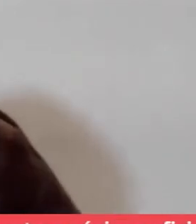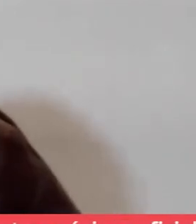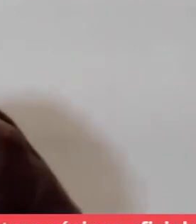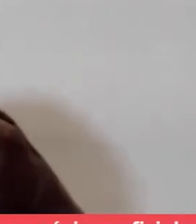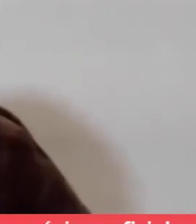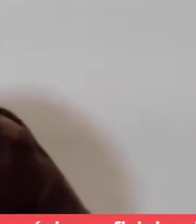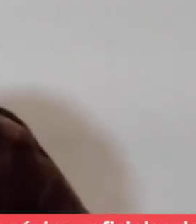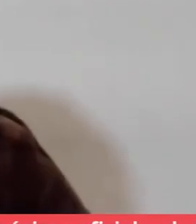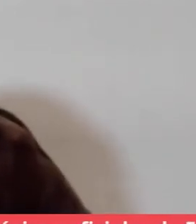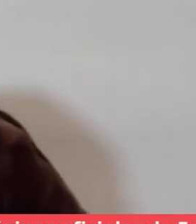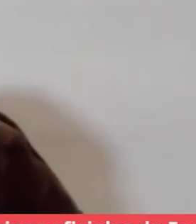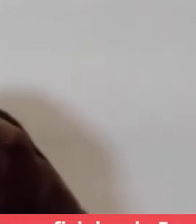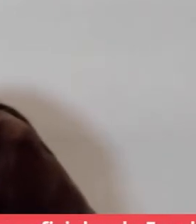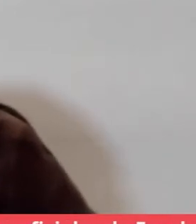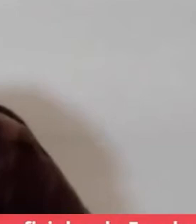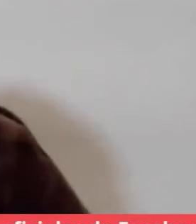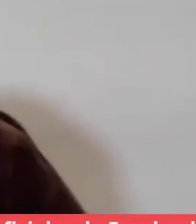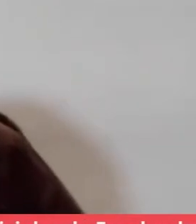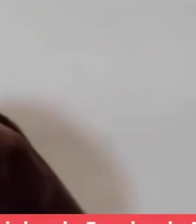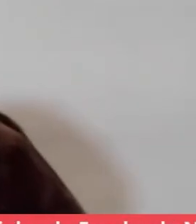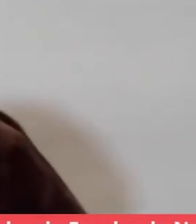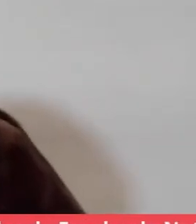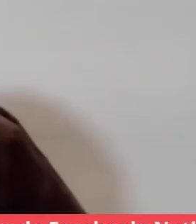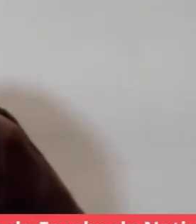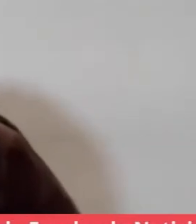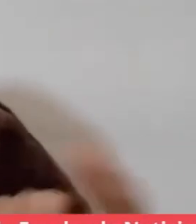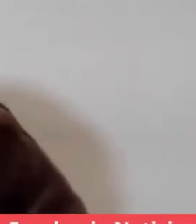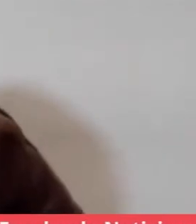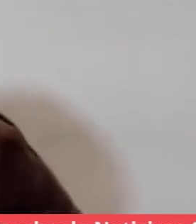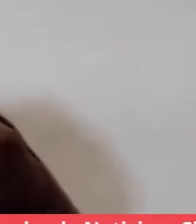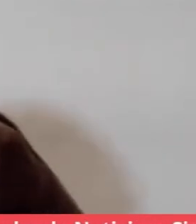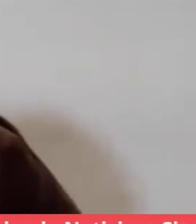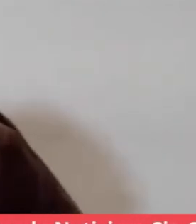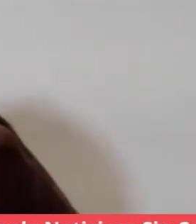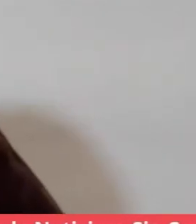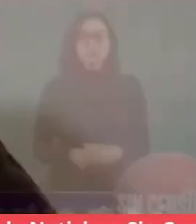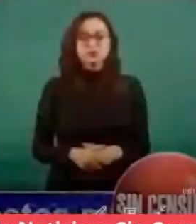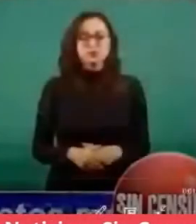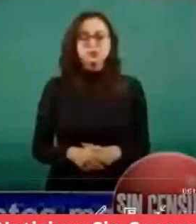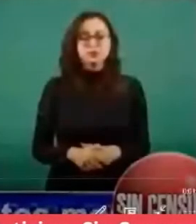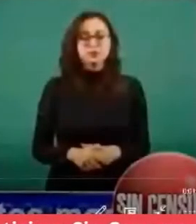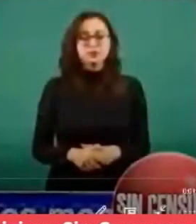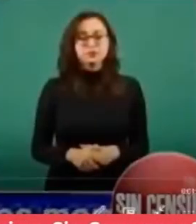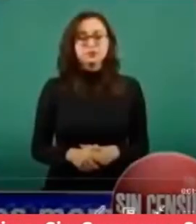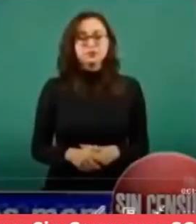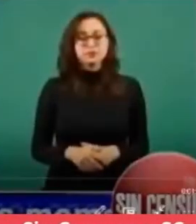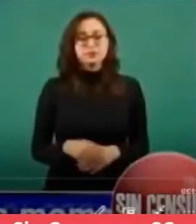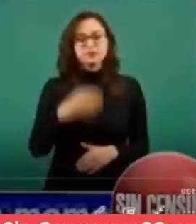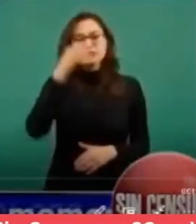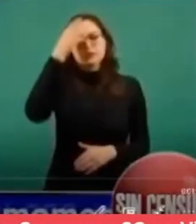se cambie, digamos, esta óptica que estigmatiza